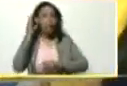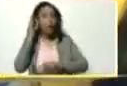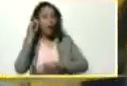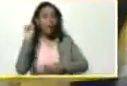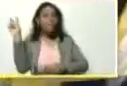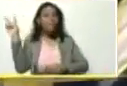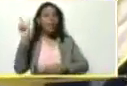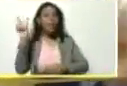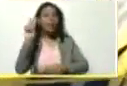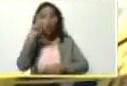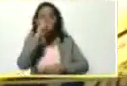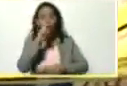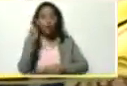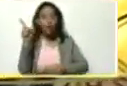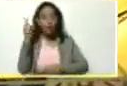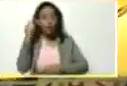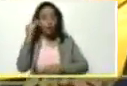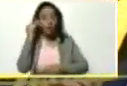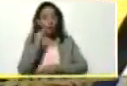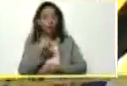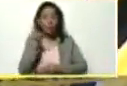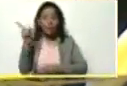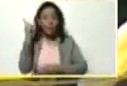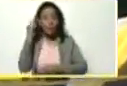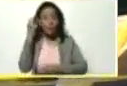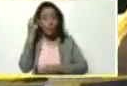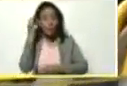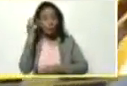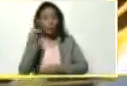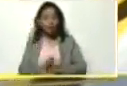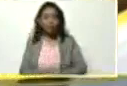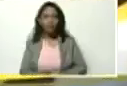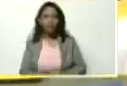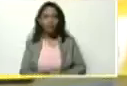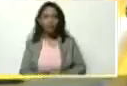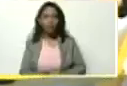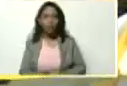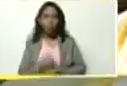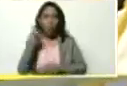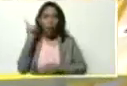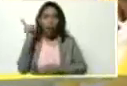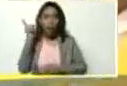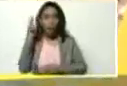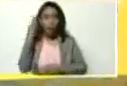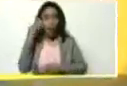años. Y esa muchacha, cuando me dio la mano,